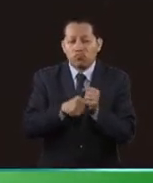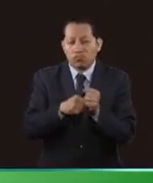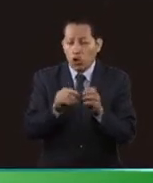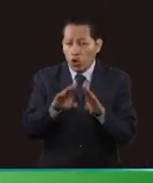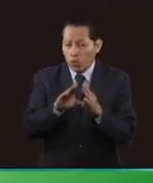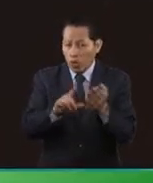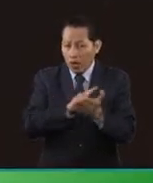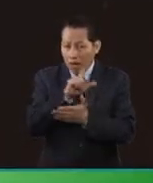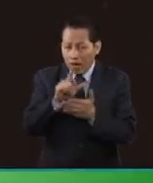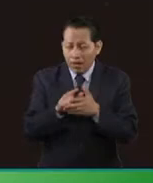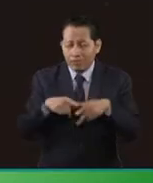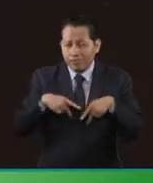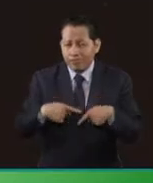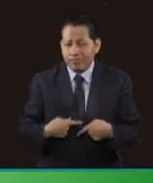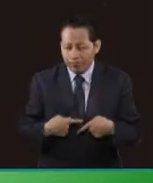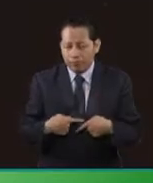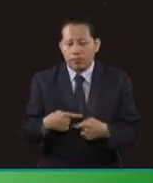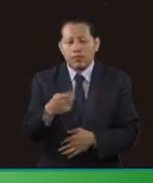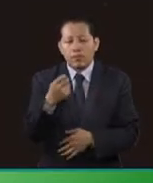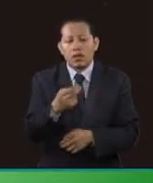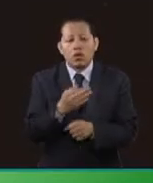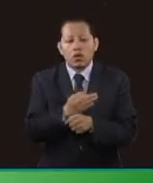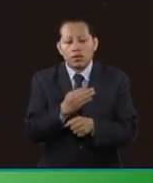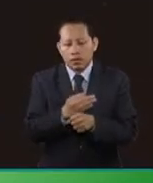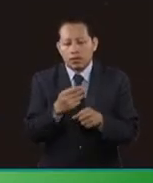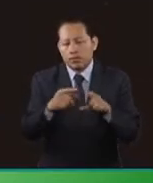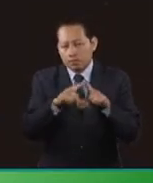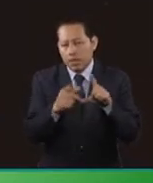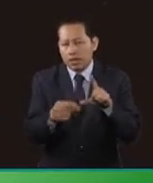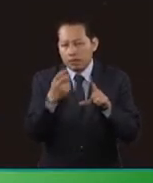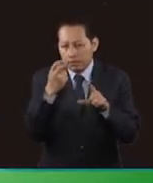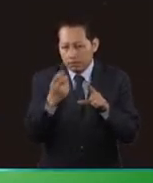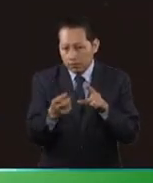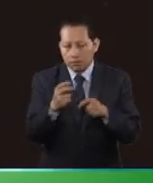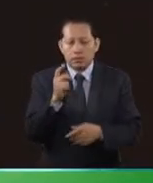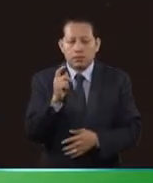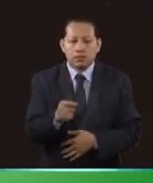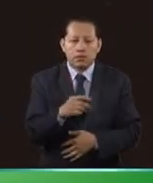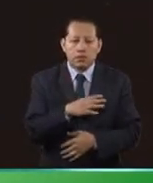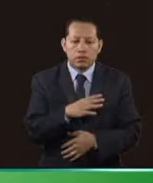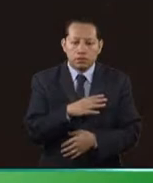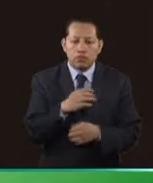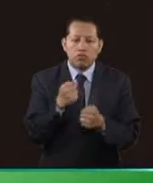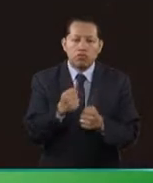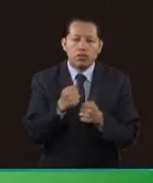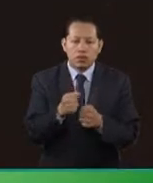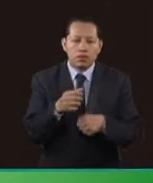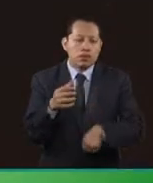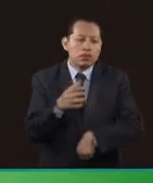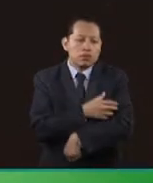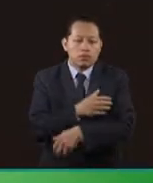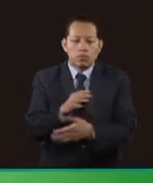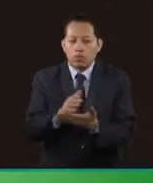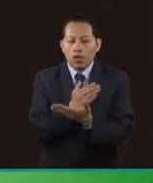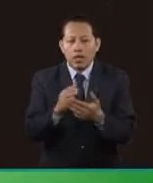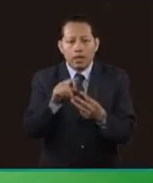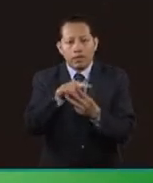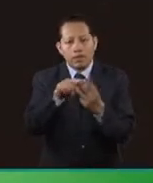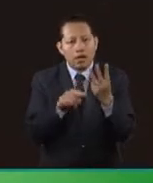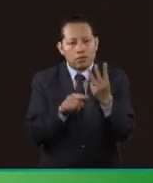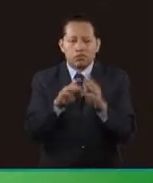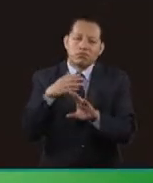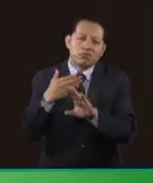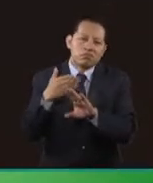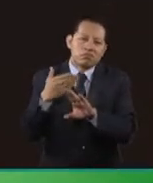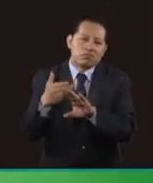legalidad eso es es lo que hoy está ocurriendo en el país un verdadero ataque a la división de poderes hay